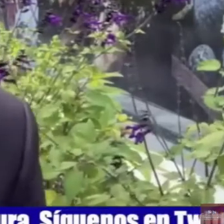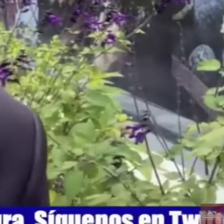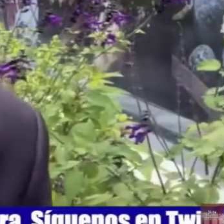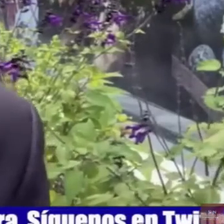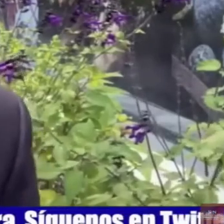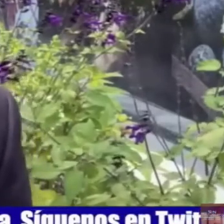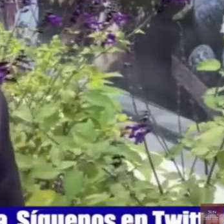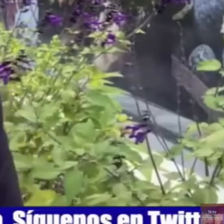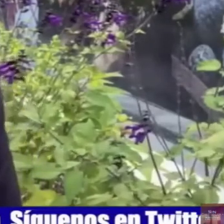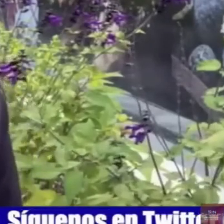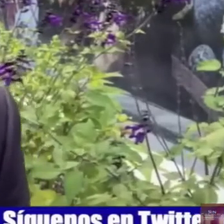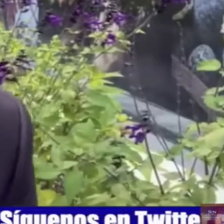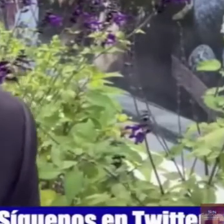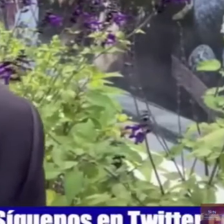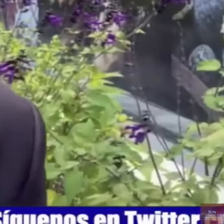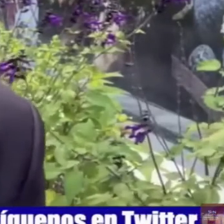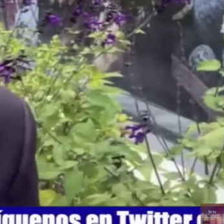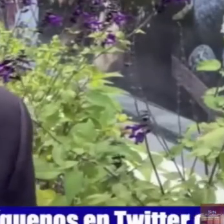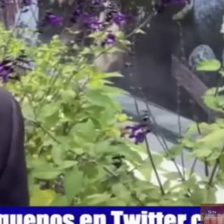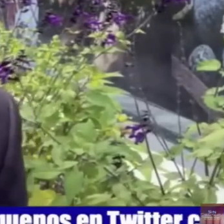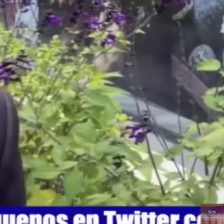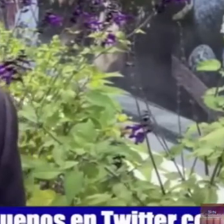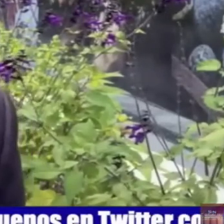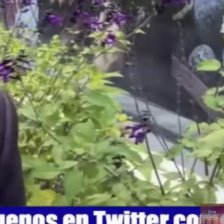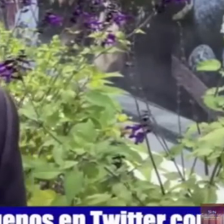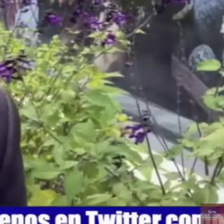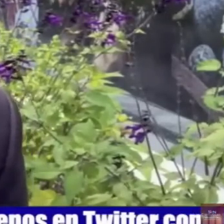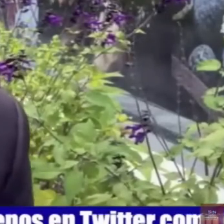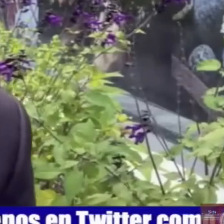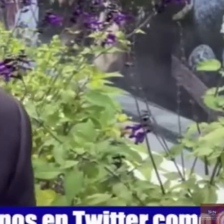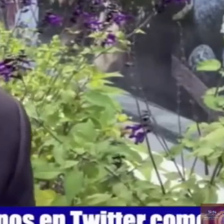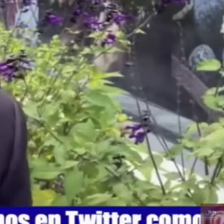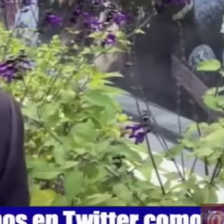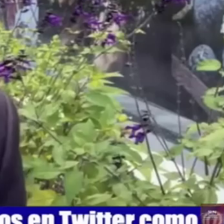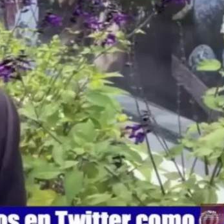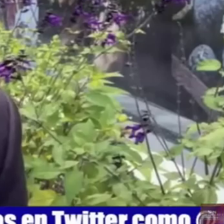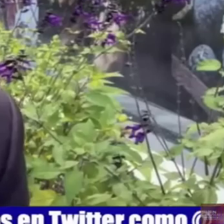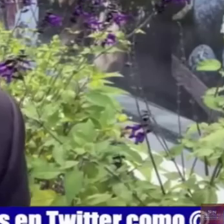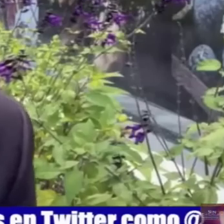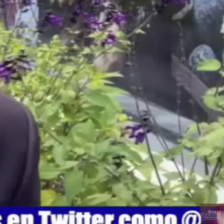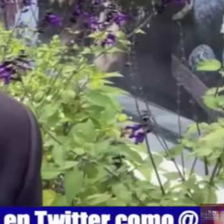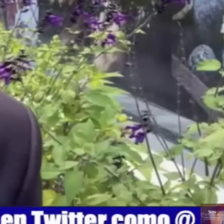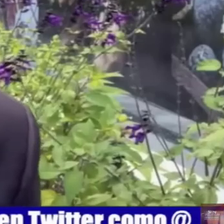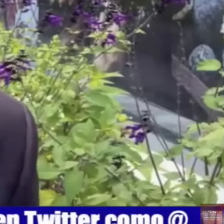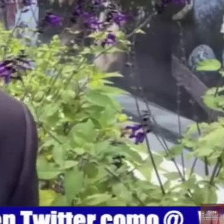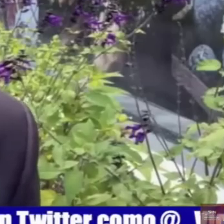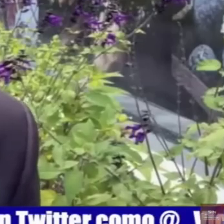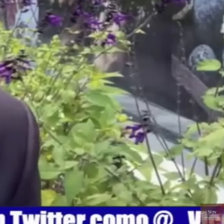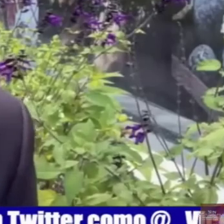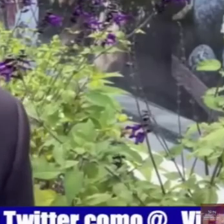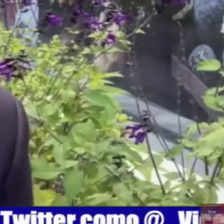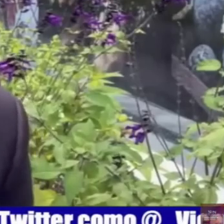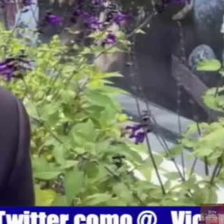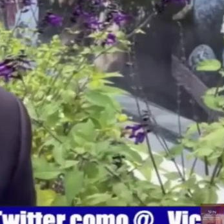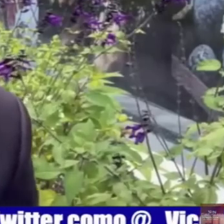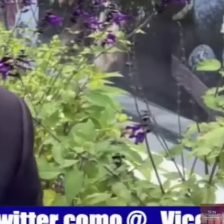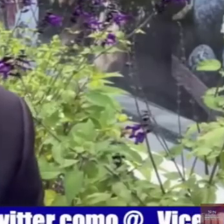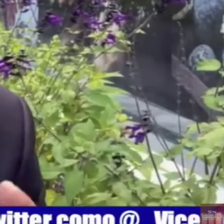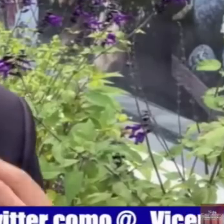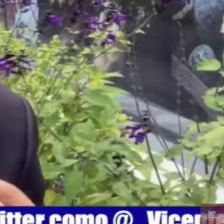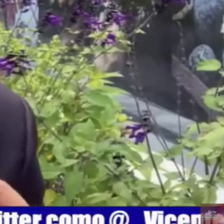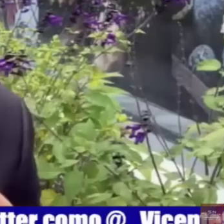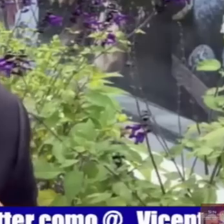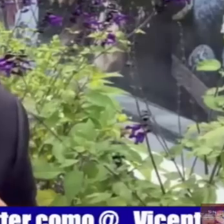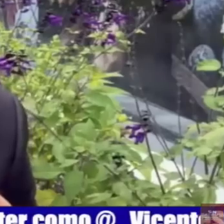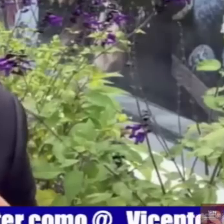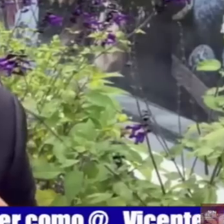los Aristegui, los Loret, los Ferriz, los de Animal Político, dice, pues si